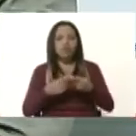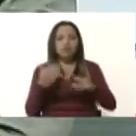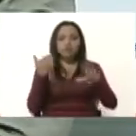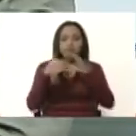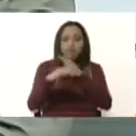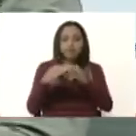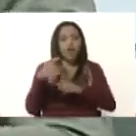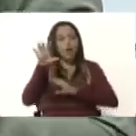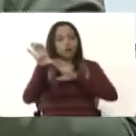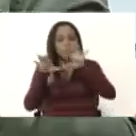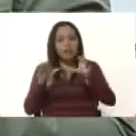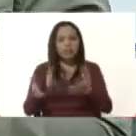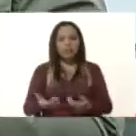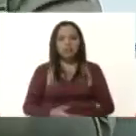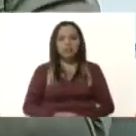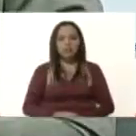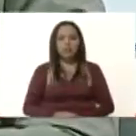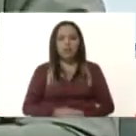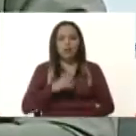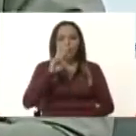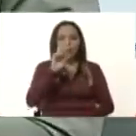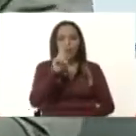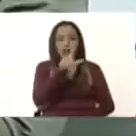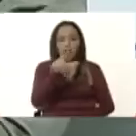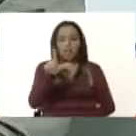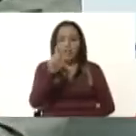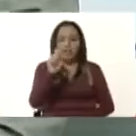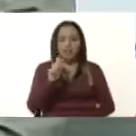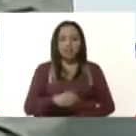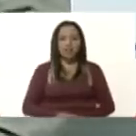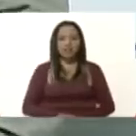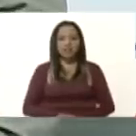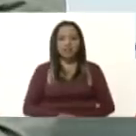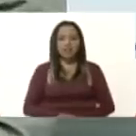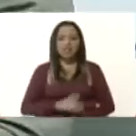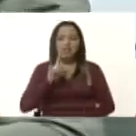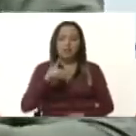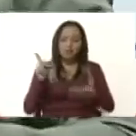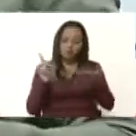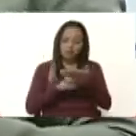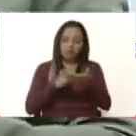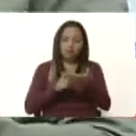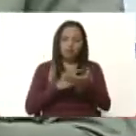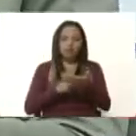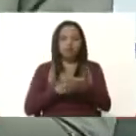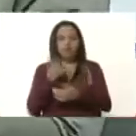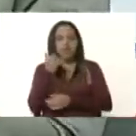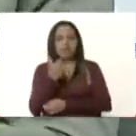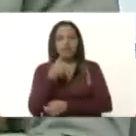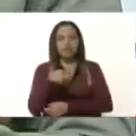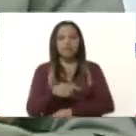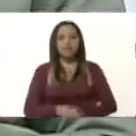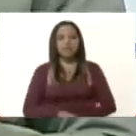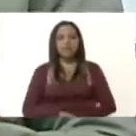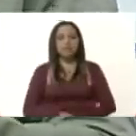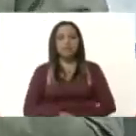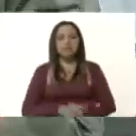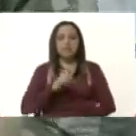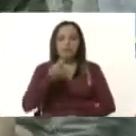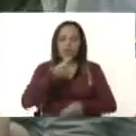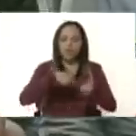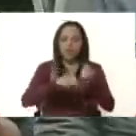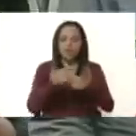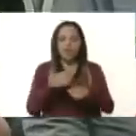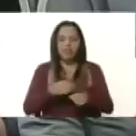criptorremesas, nuestro wallet soberano, el PetroApp, y nuestra pasarela comercial de pago, que es